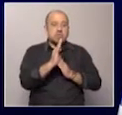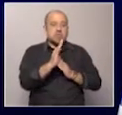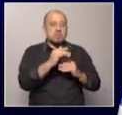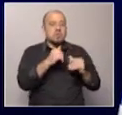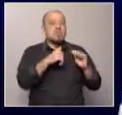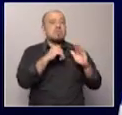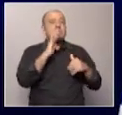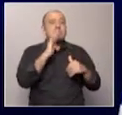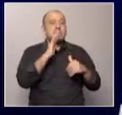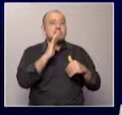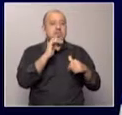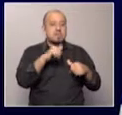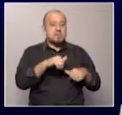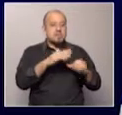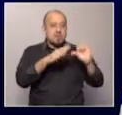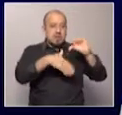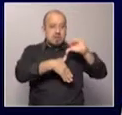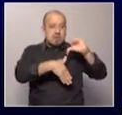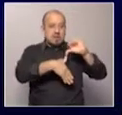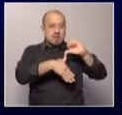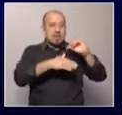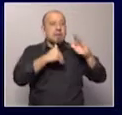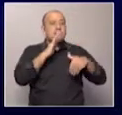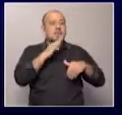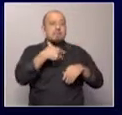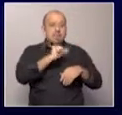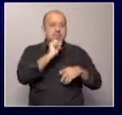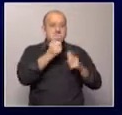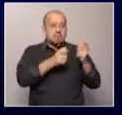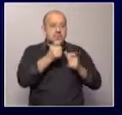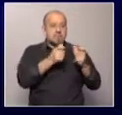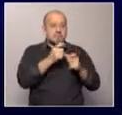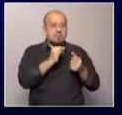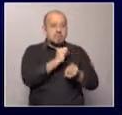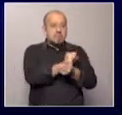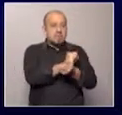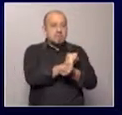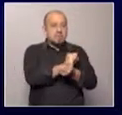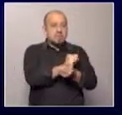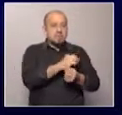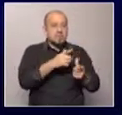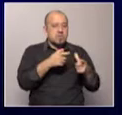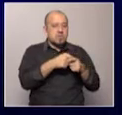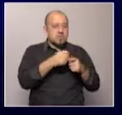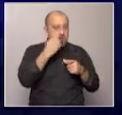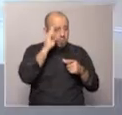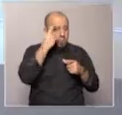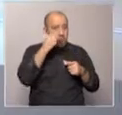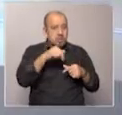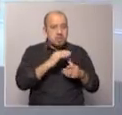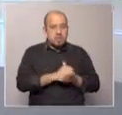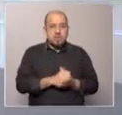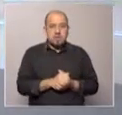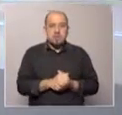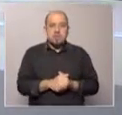mayores en el rey del continente algo que resulta increíble pero pues tan pequeño consumimos ellos